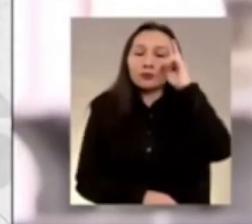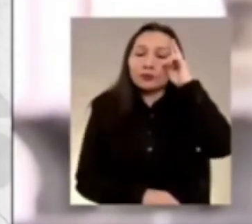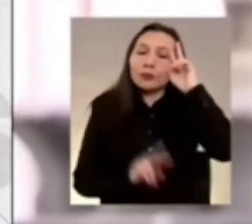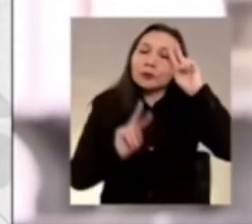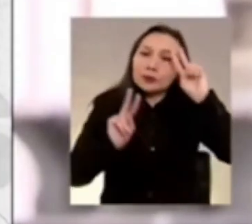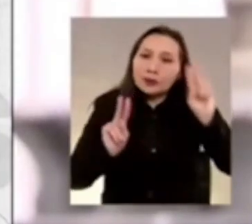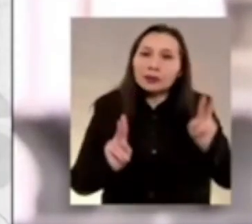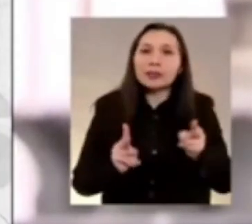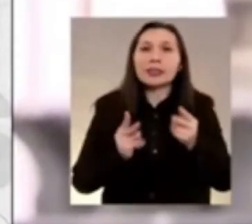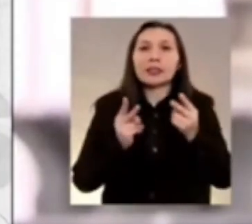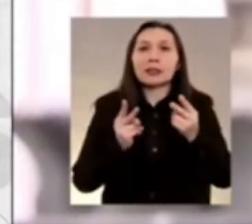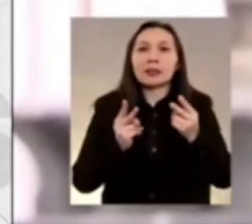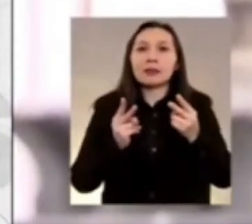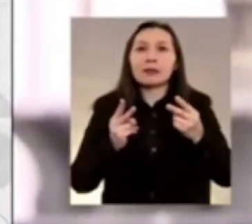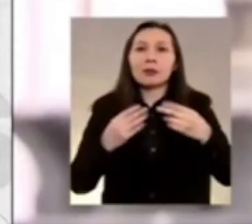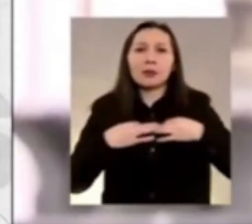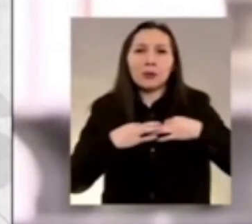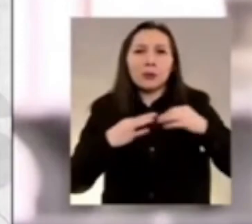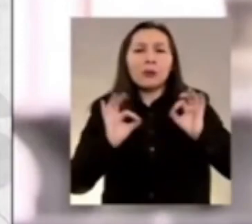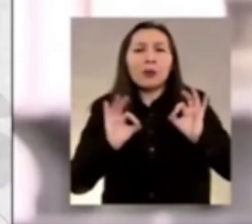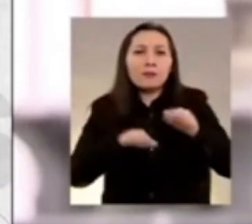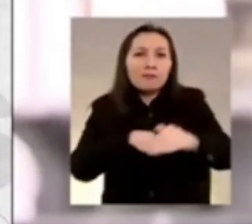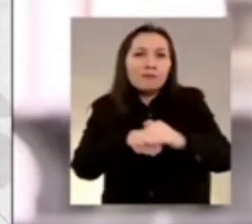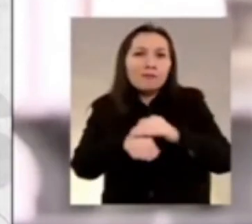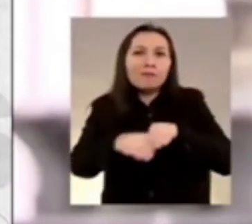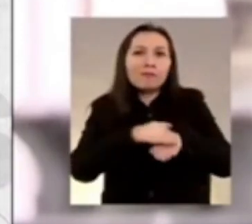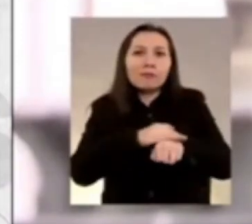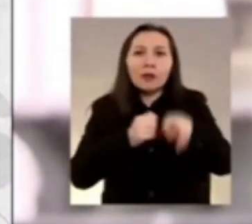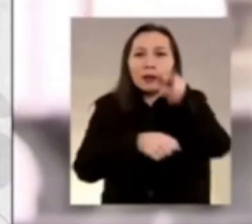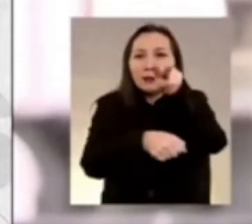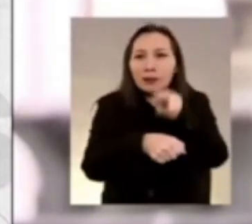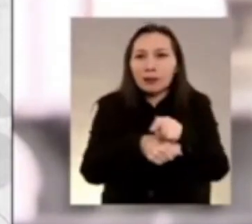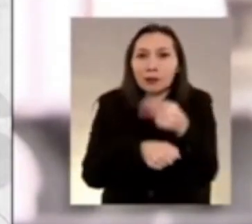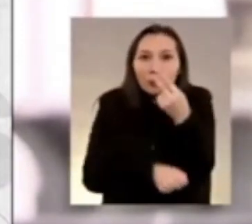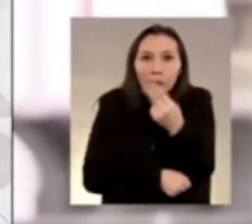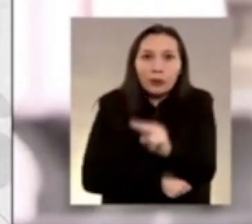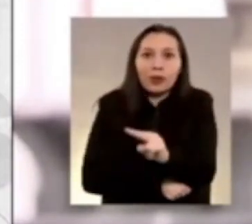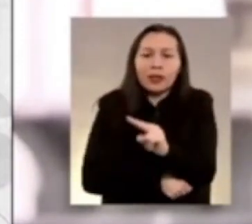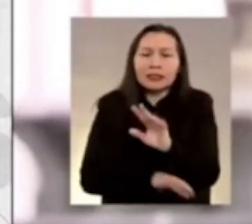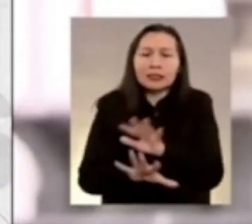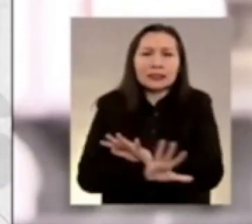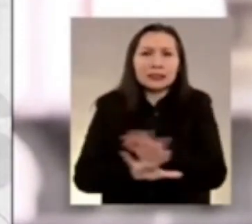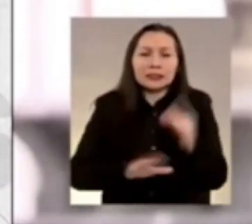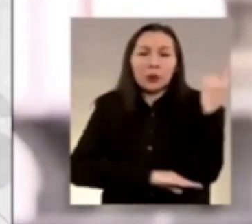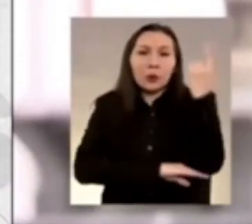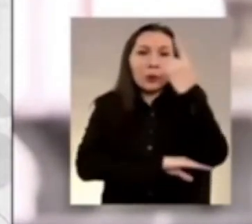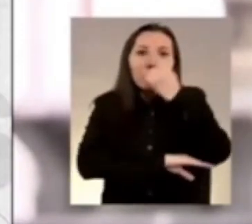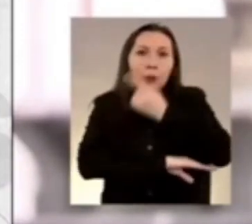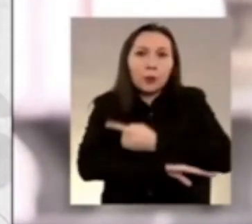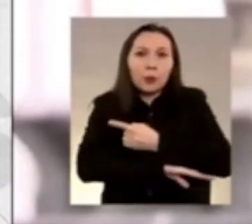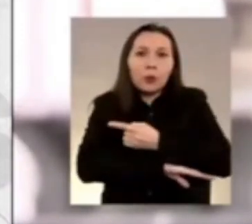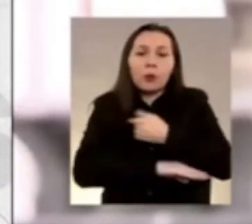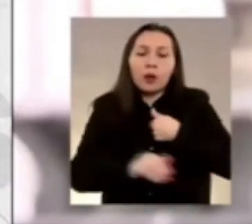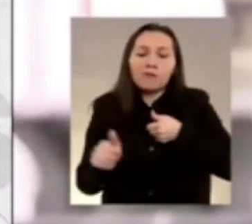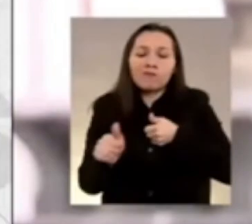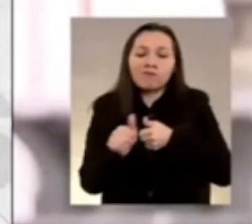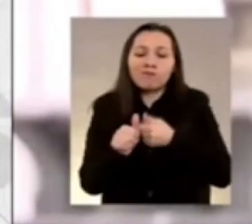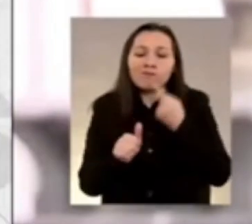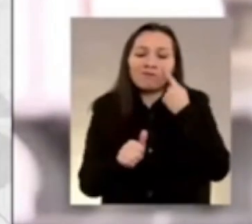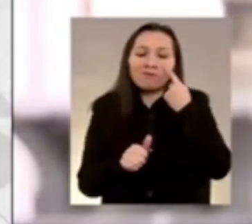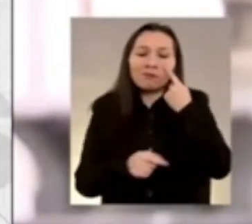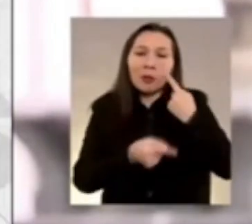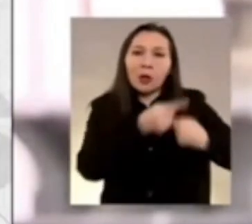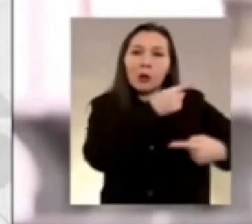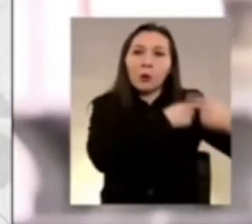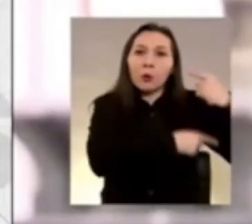simbolizan una prenda personal, testigo de esa terrible jornada que nos acerca a la historia,